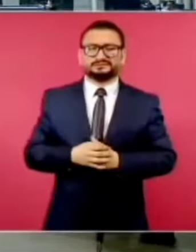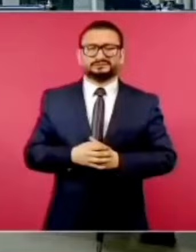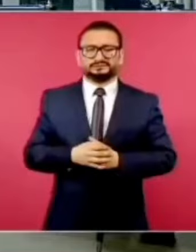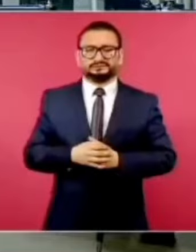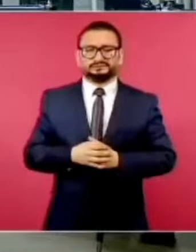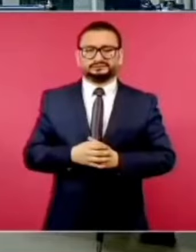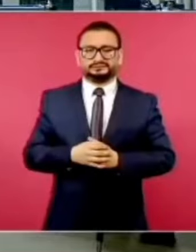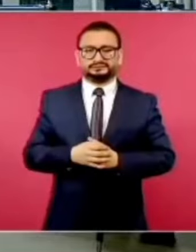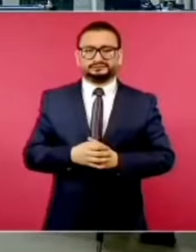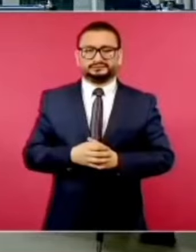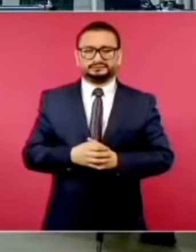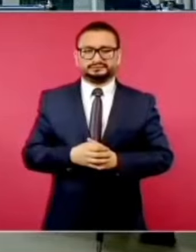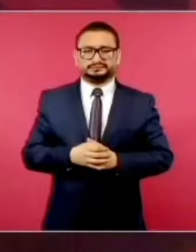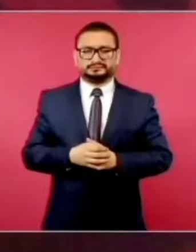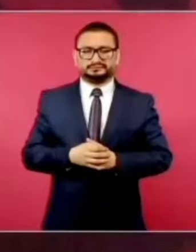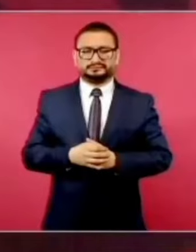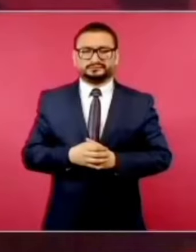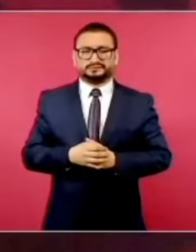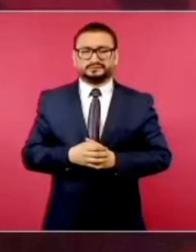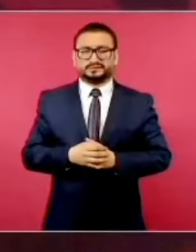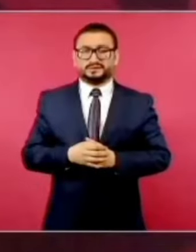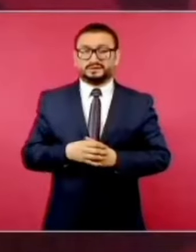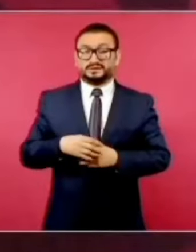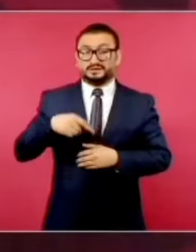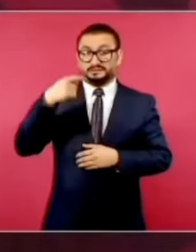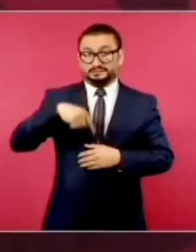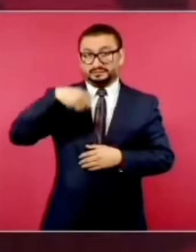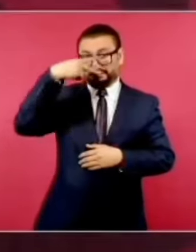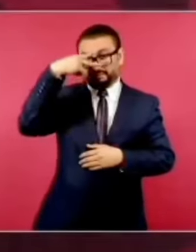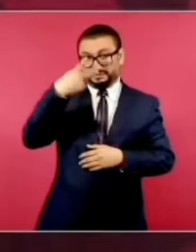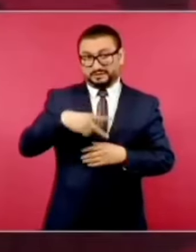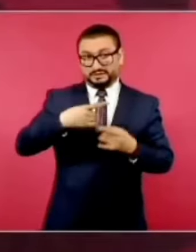si en la historia de nuestro país